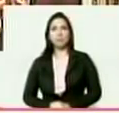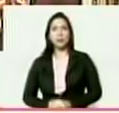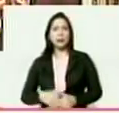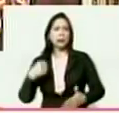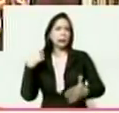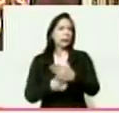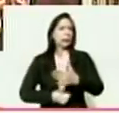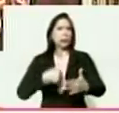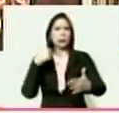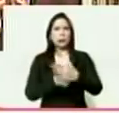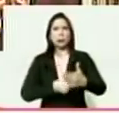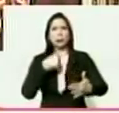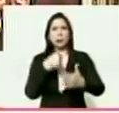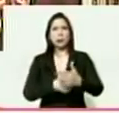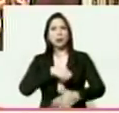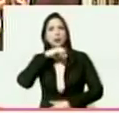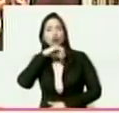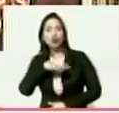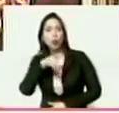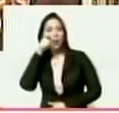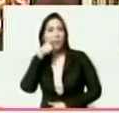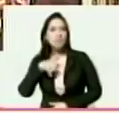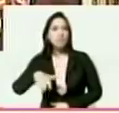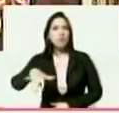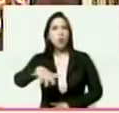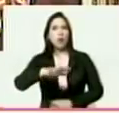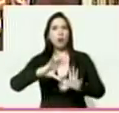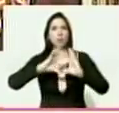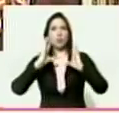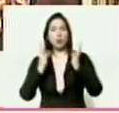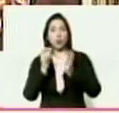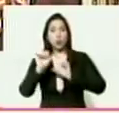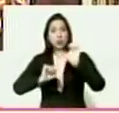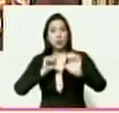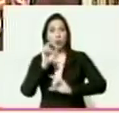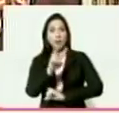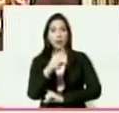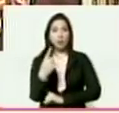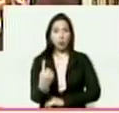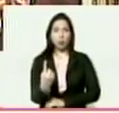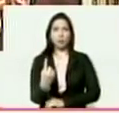batallas históricas de los pueblos del mundo. Siglo XXI,